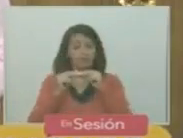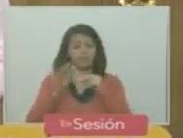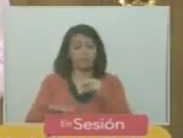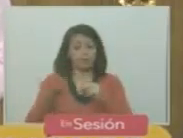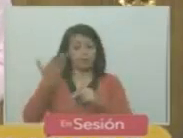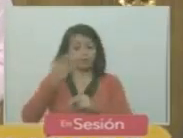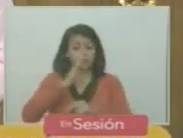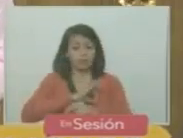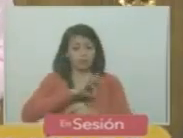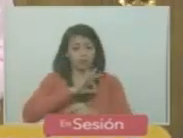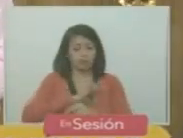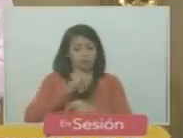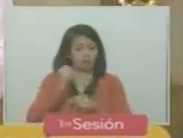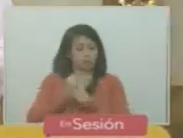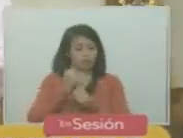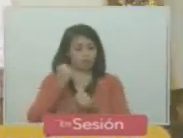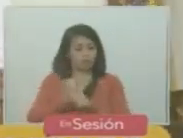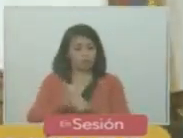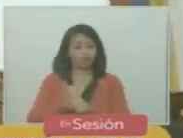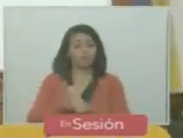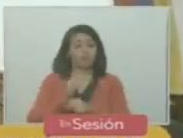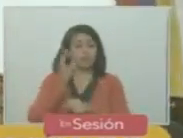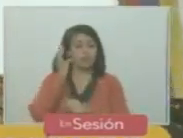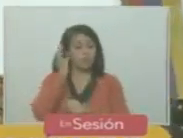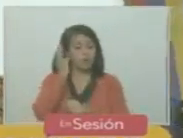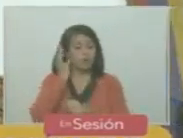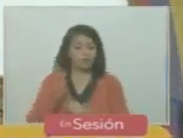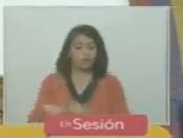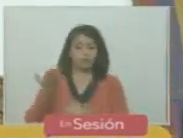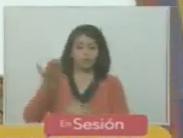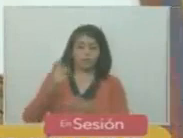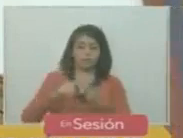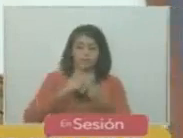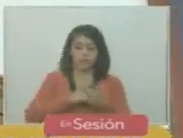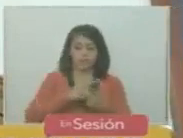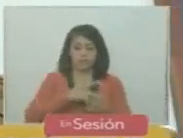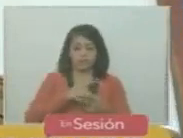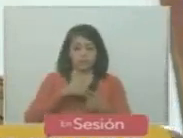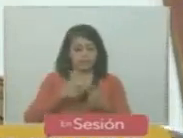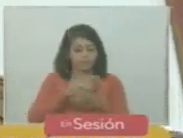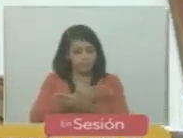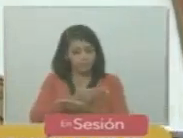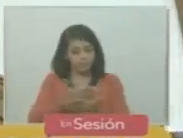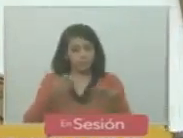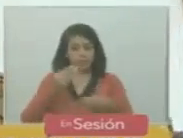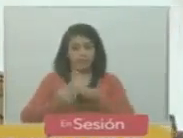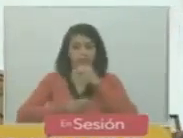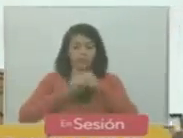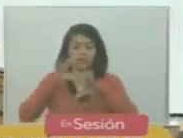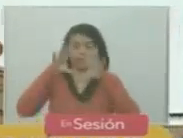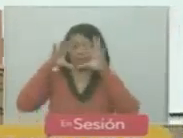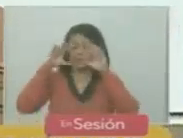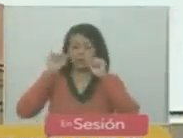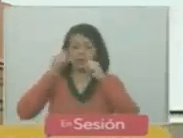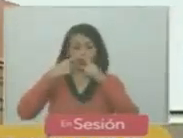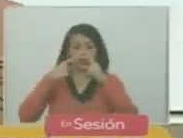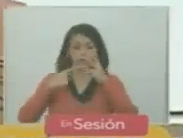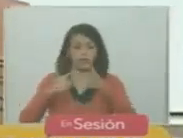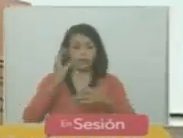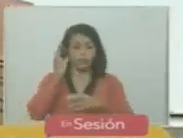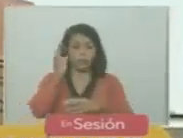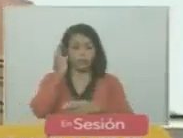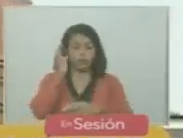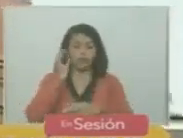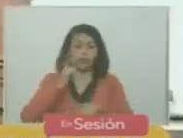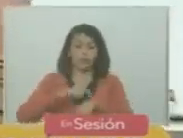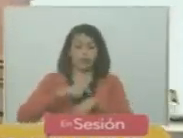reivindicaciones sociales, es hablar de feminismo. Su sensibilidad y empatía hizo entender la situación de la mujer en